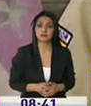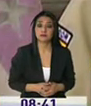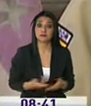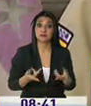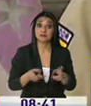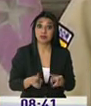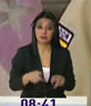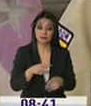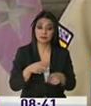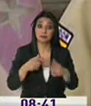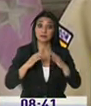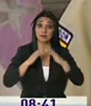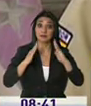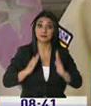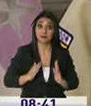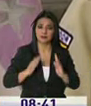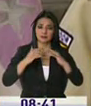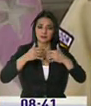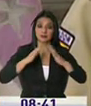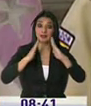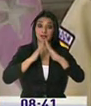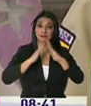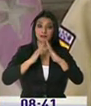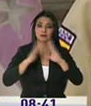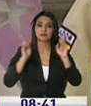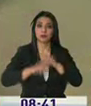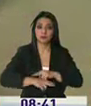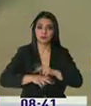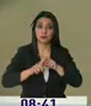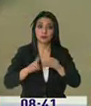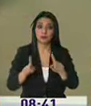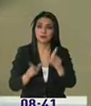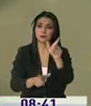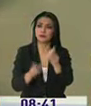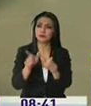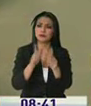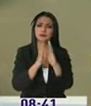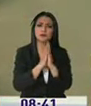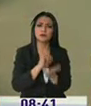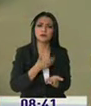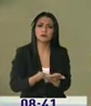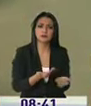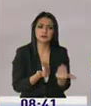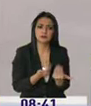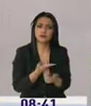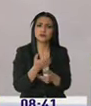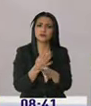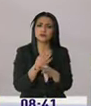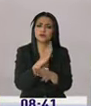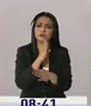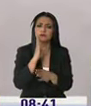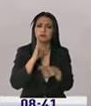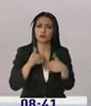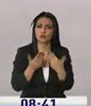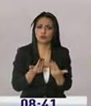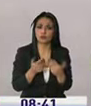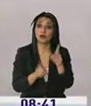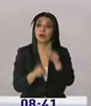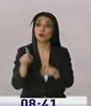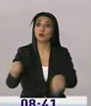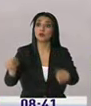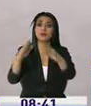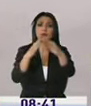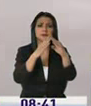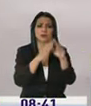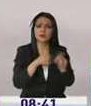medidas, las que se han tomado es pedir la justificación a los responsables de este funcionamiento de este bar y unos más, que en